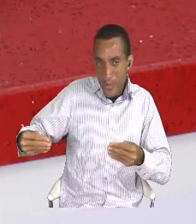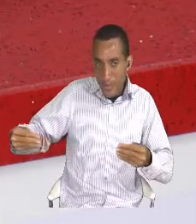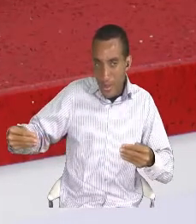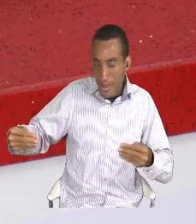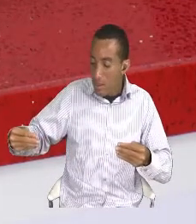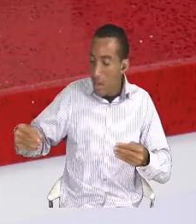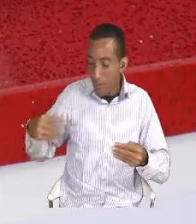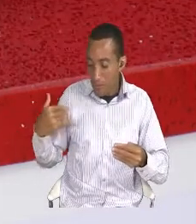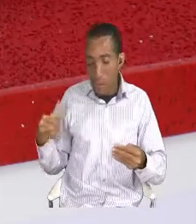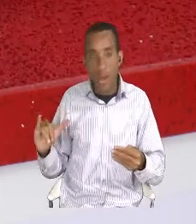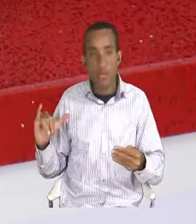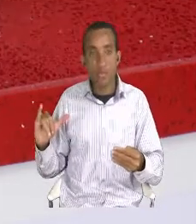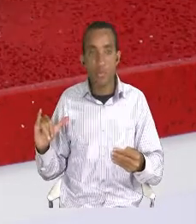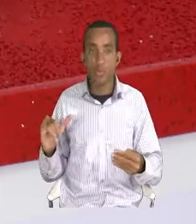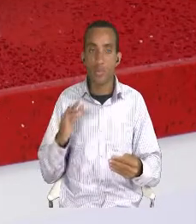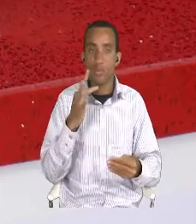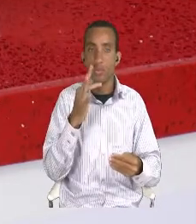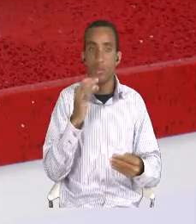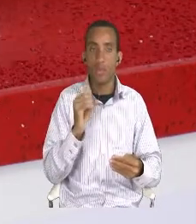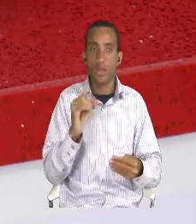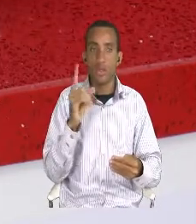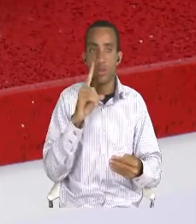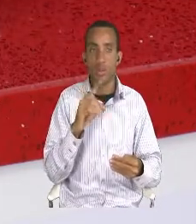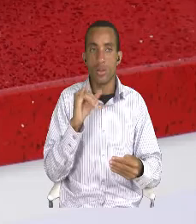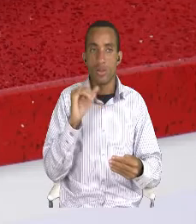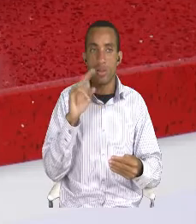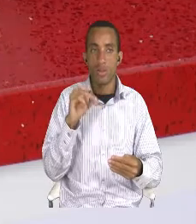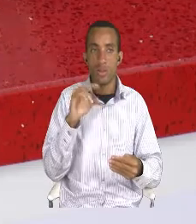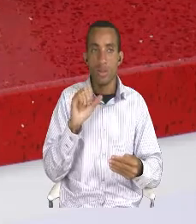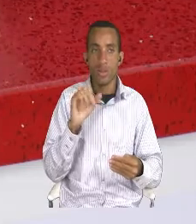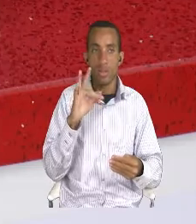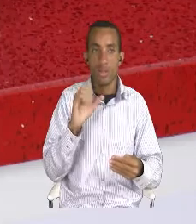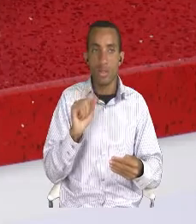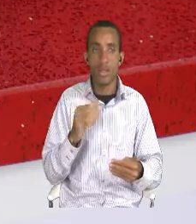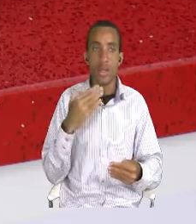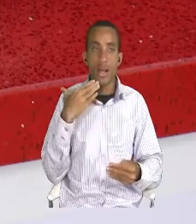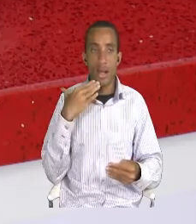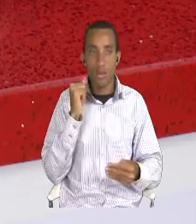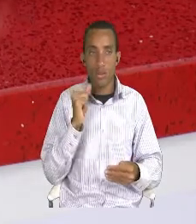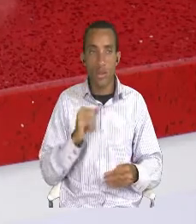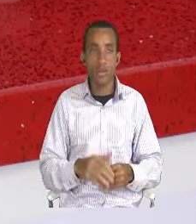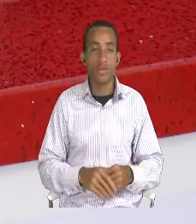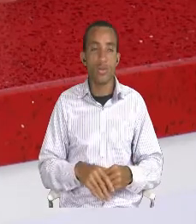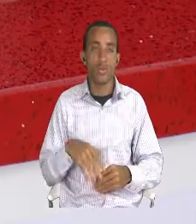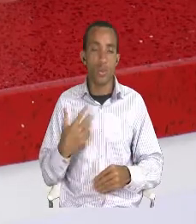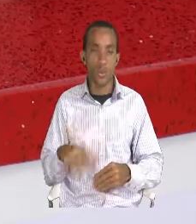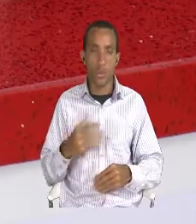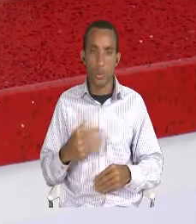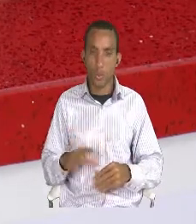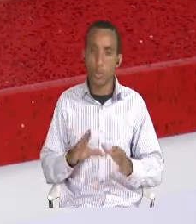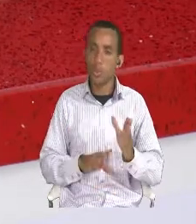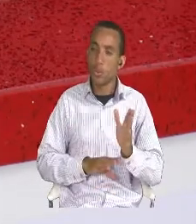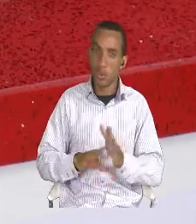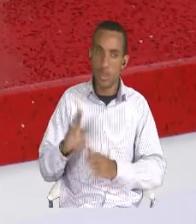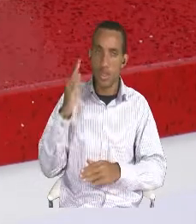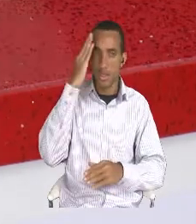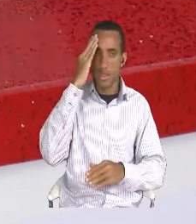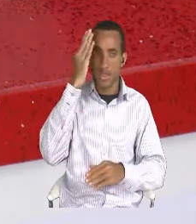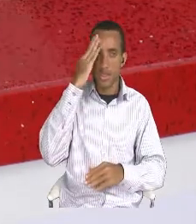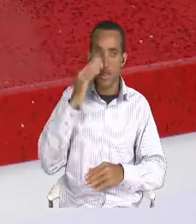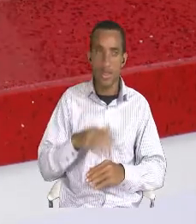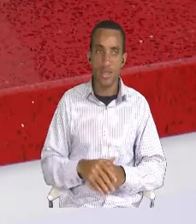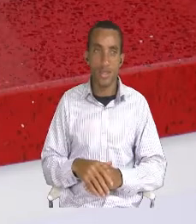para que quede como este. ¿Cuál? Esta mujer va, mejor dicho, como viento en popa, ya le cogió. Aquí tenemos, observó el